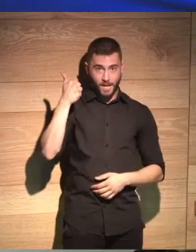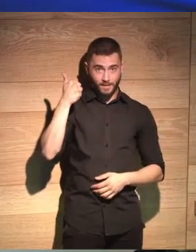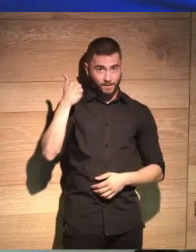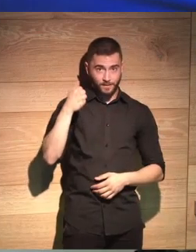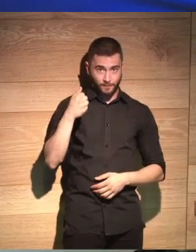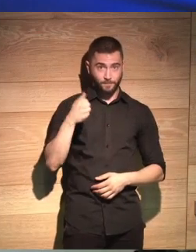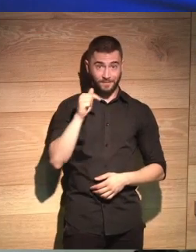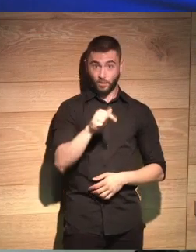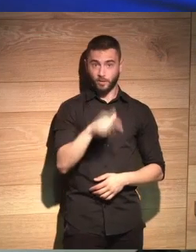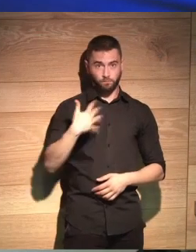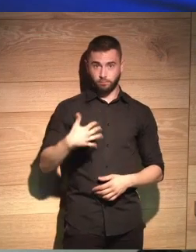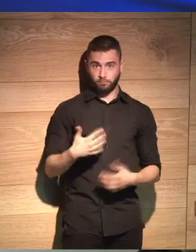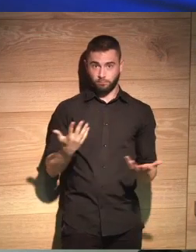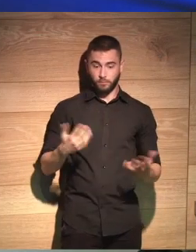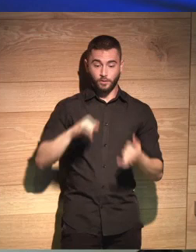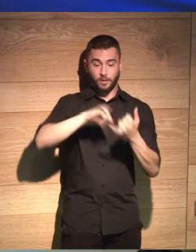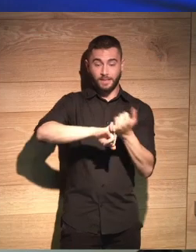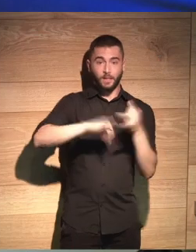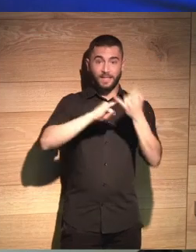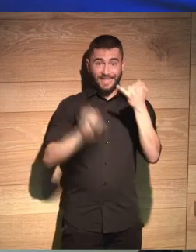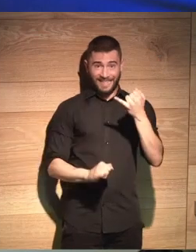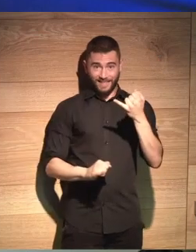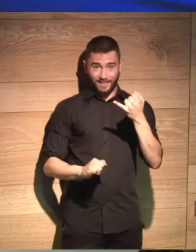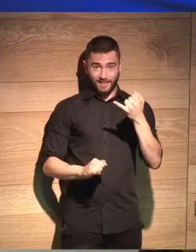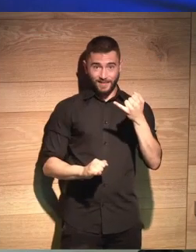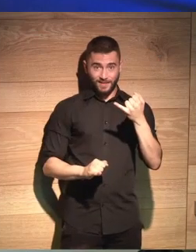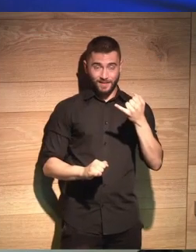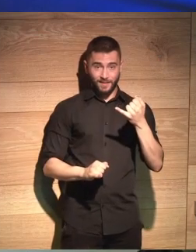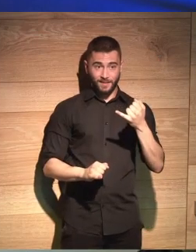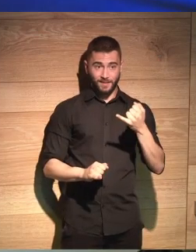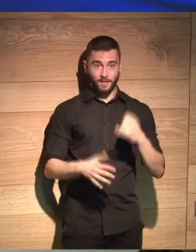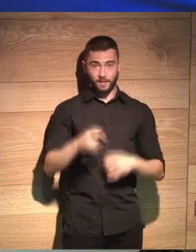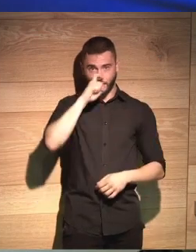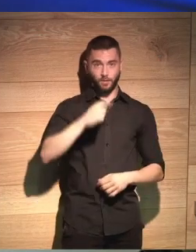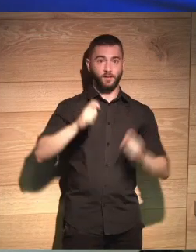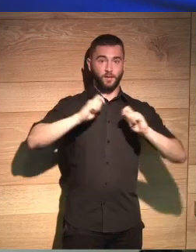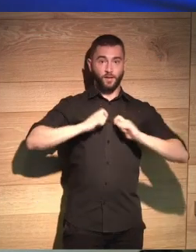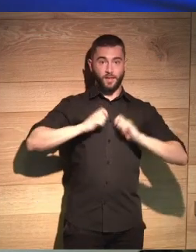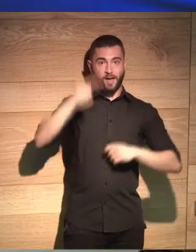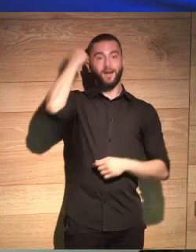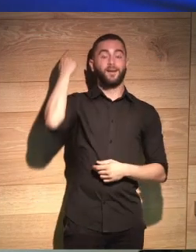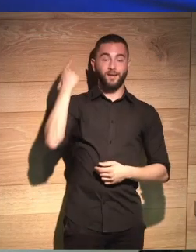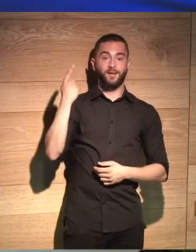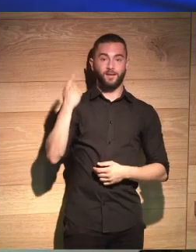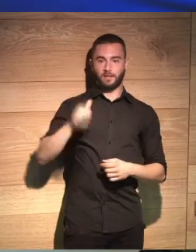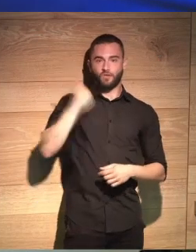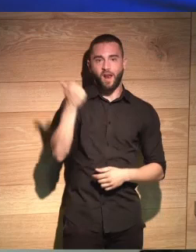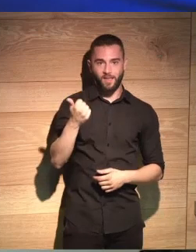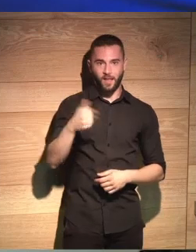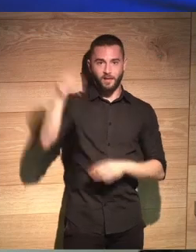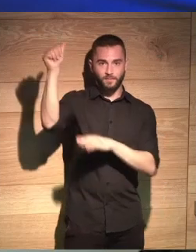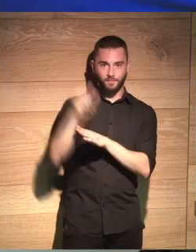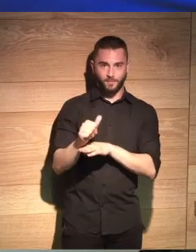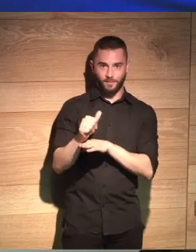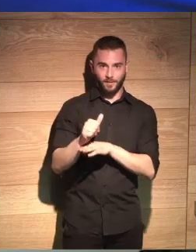que esta. Y en la crisis matrimonial está expuesta, por ejemplo, me ha recordado, aunque es una casualidad, pero la gran película,